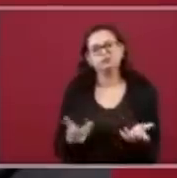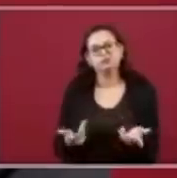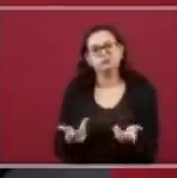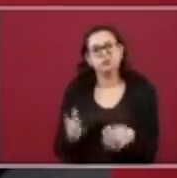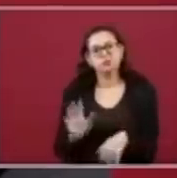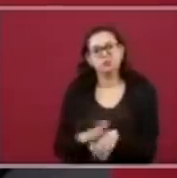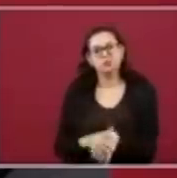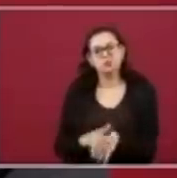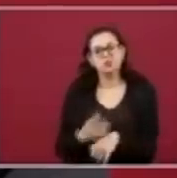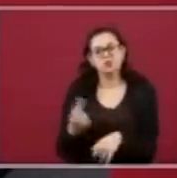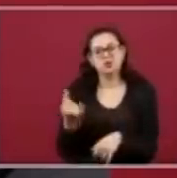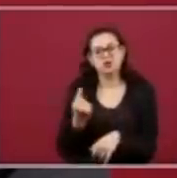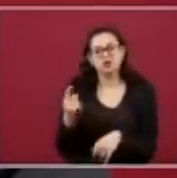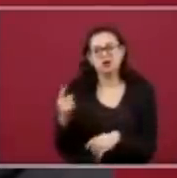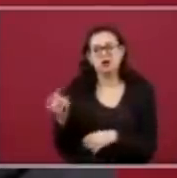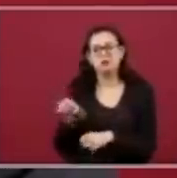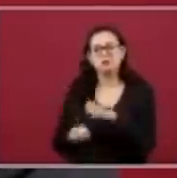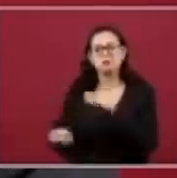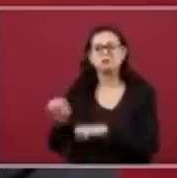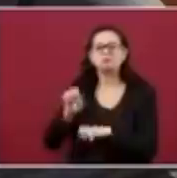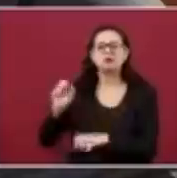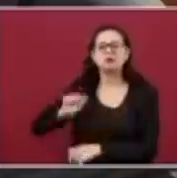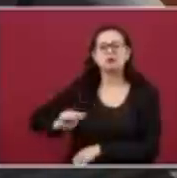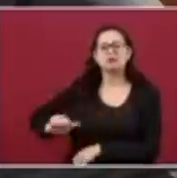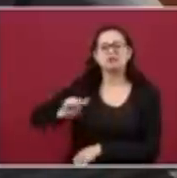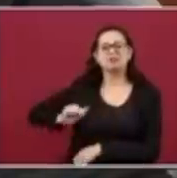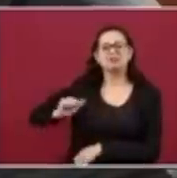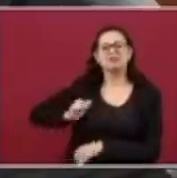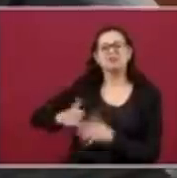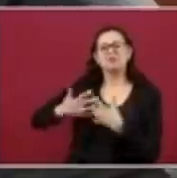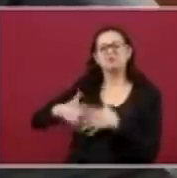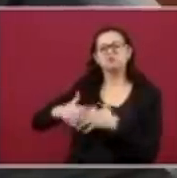plantas viejas,